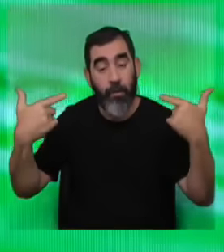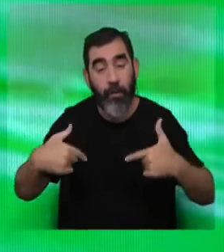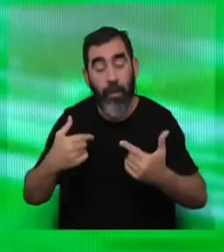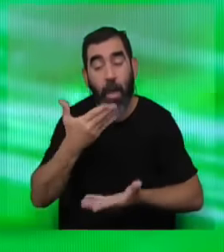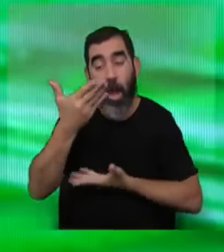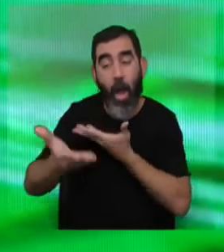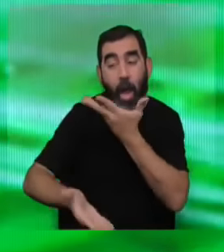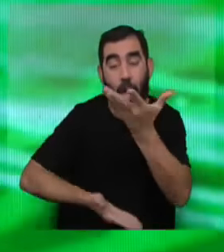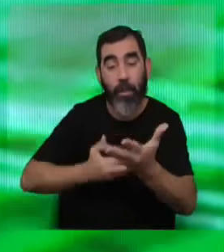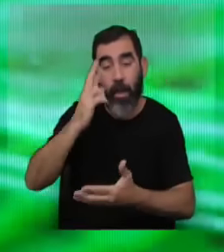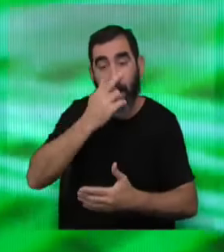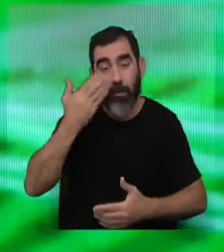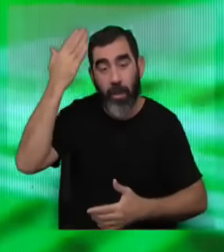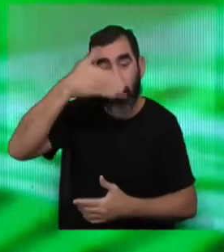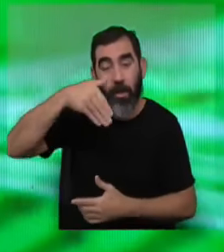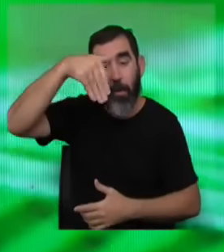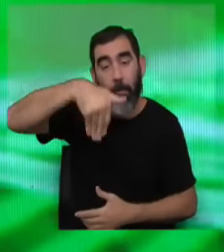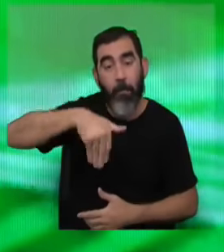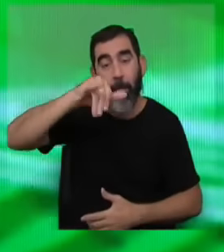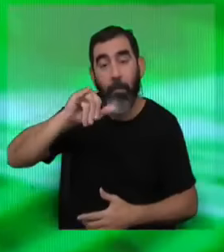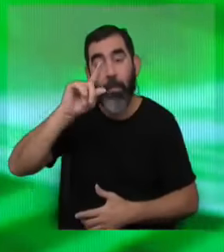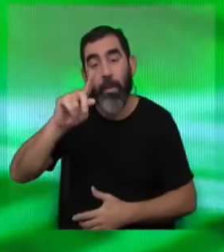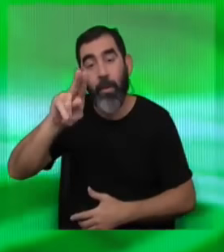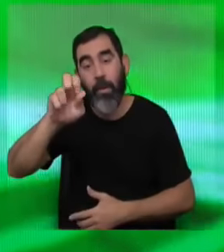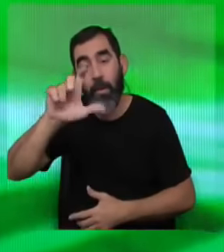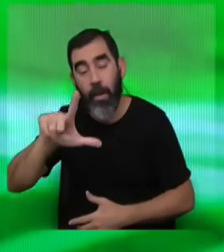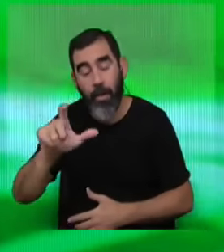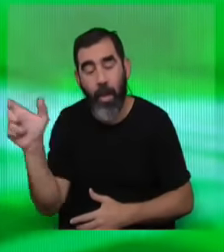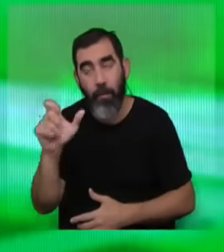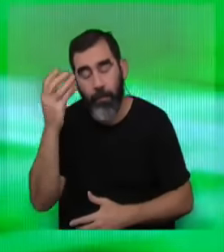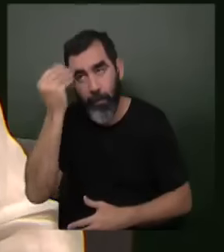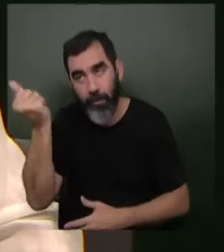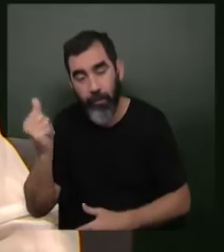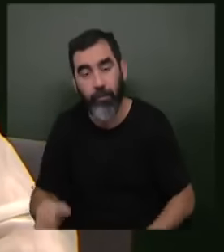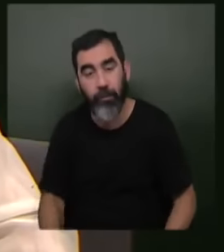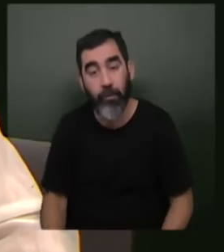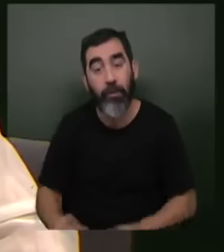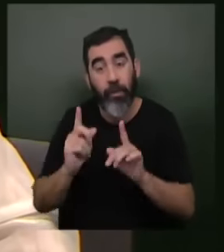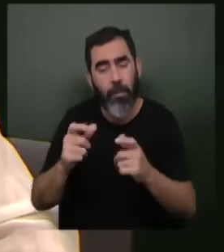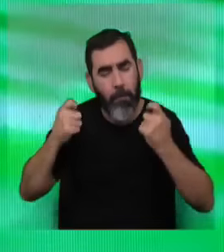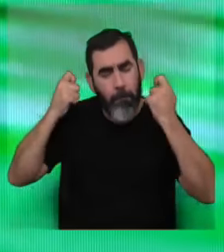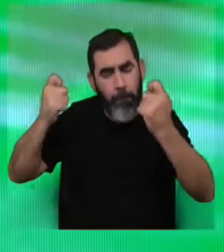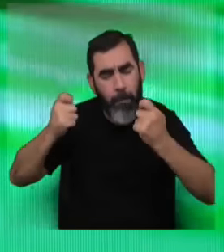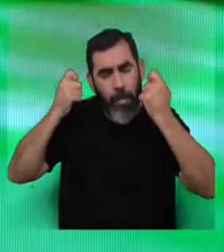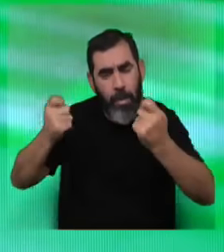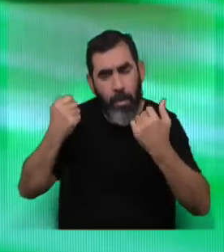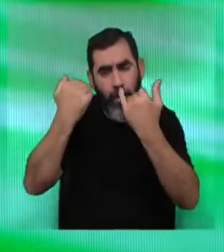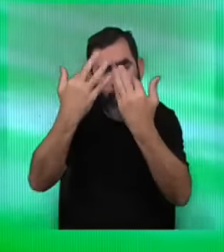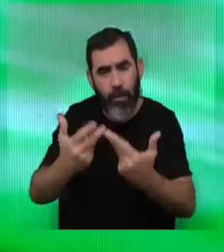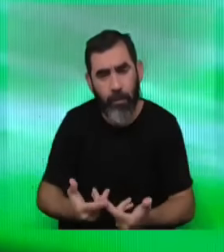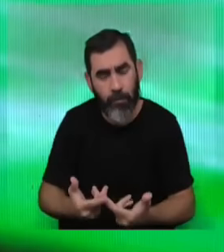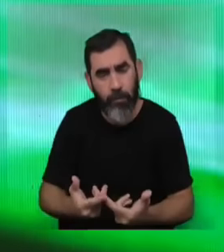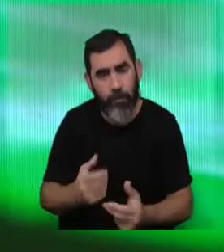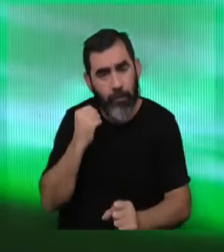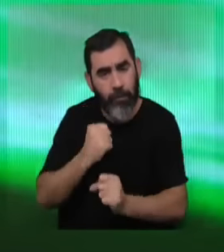eh Miguel Miguel ya me va a salir el apellido que además es un militante de la organización que ha